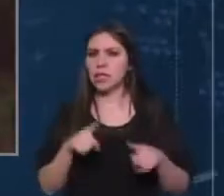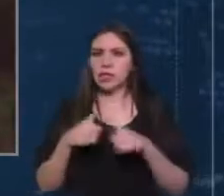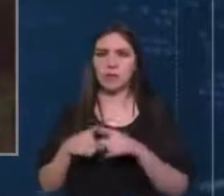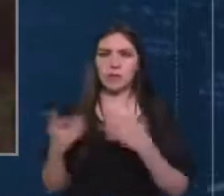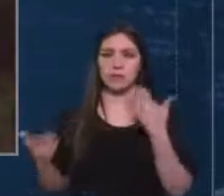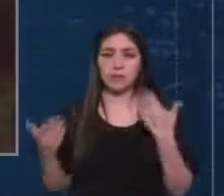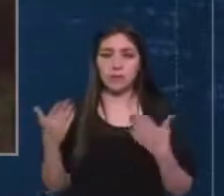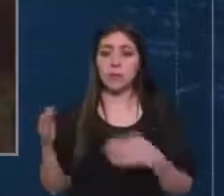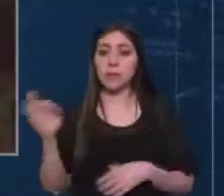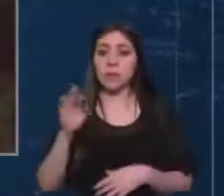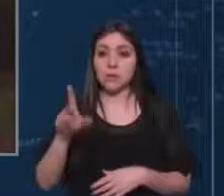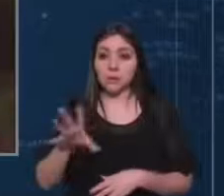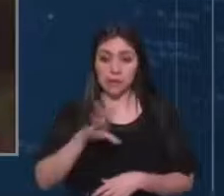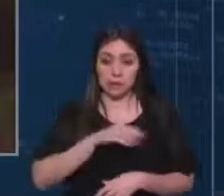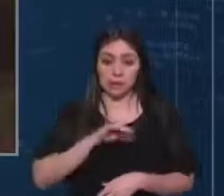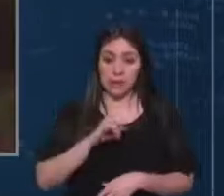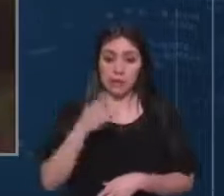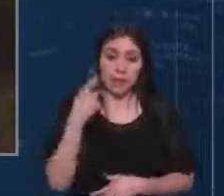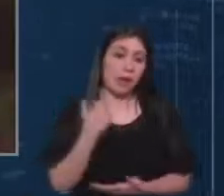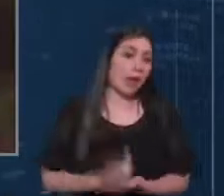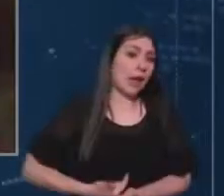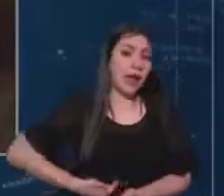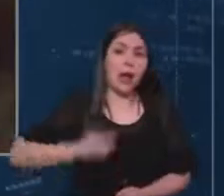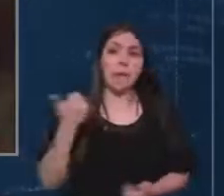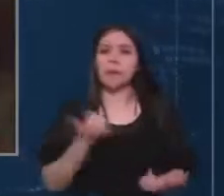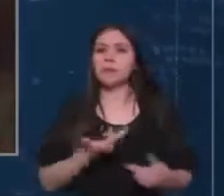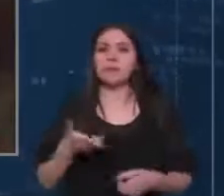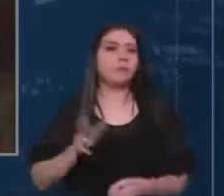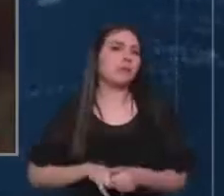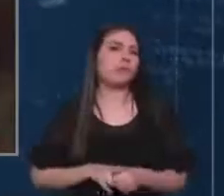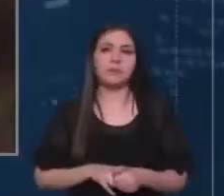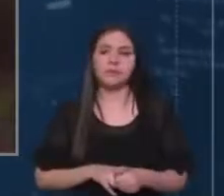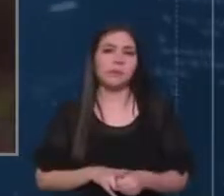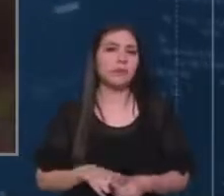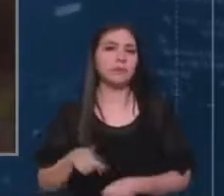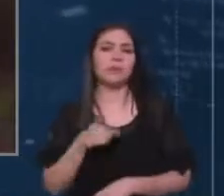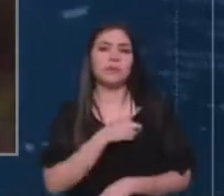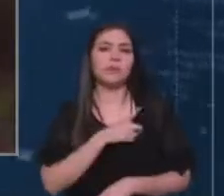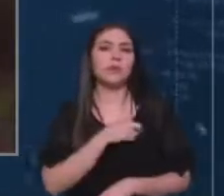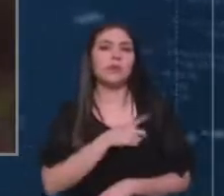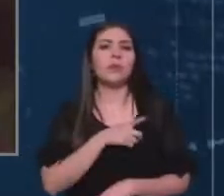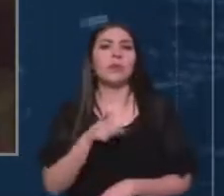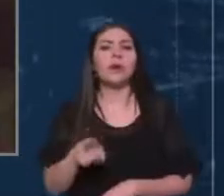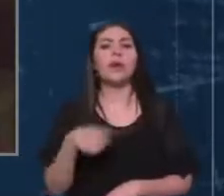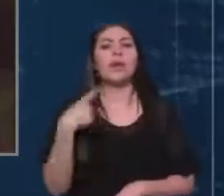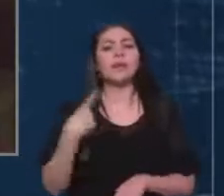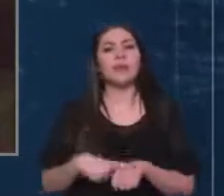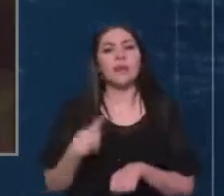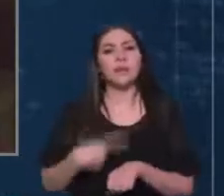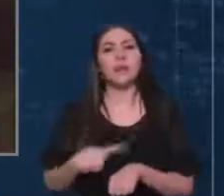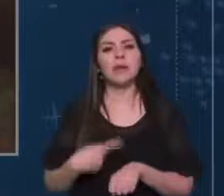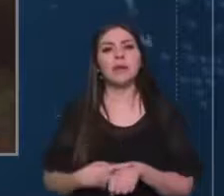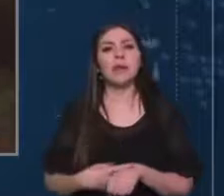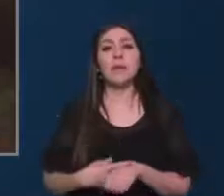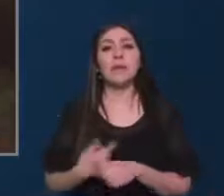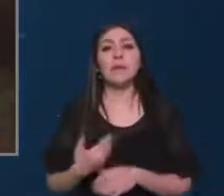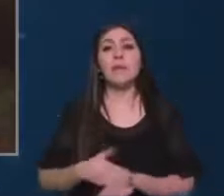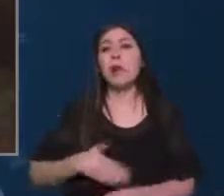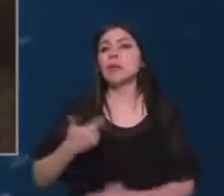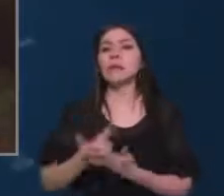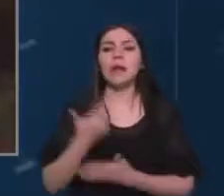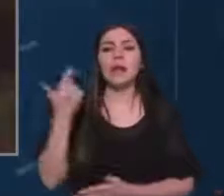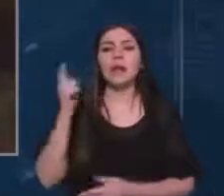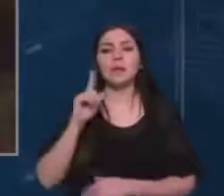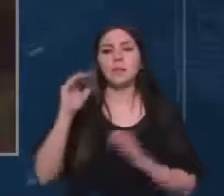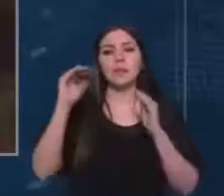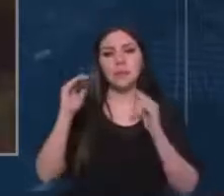contagiar, pero ya no va a ser un asunto de vida o muerte, ni vas a ir a dar al hospital, sino que ya se reduce a ser una enfermedad mucho menos grave. El